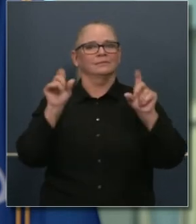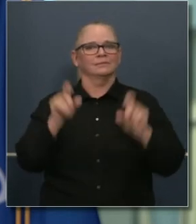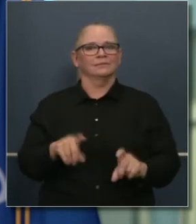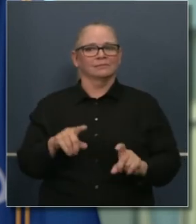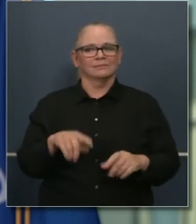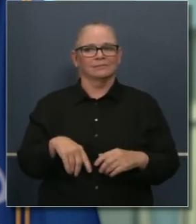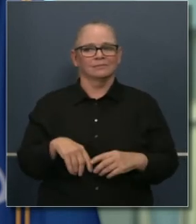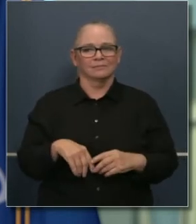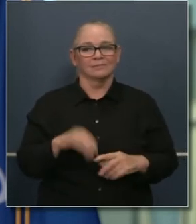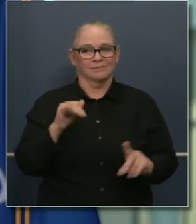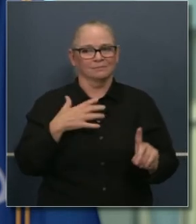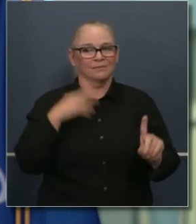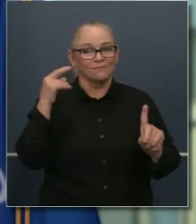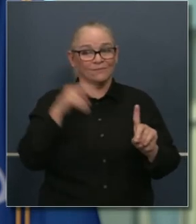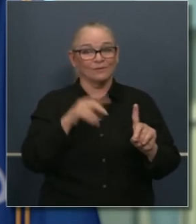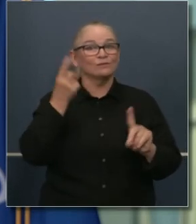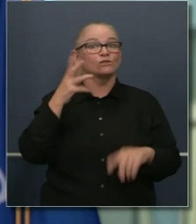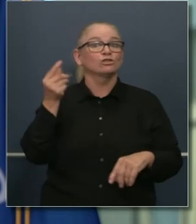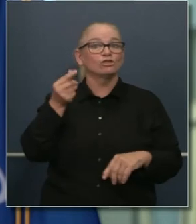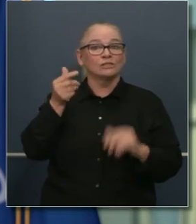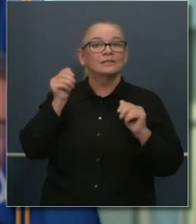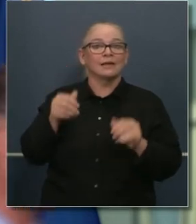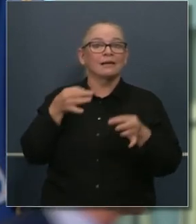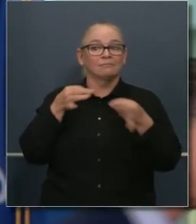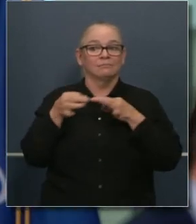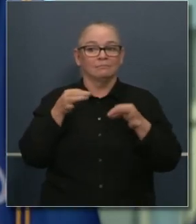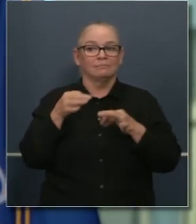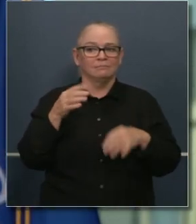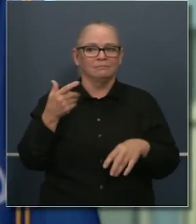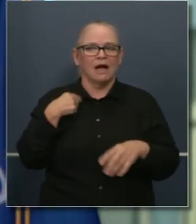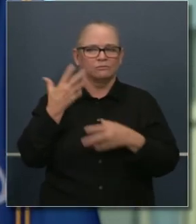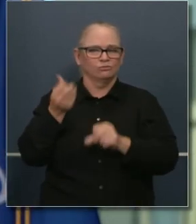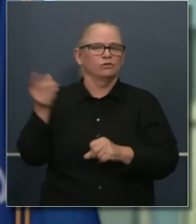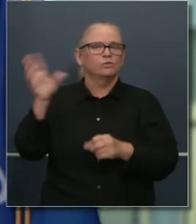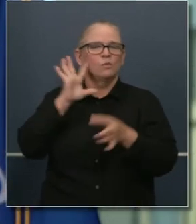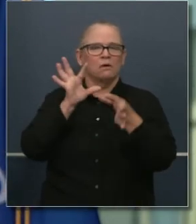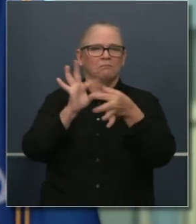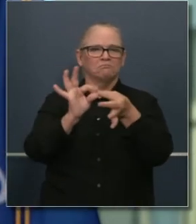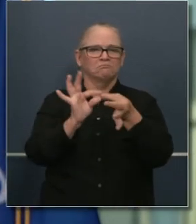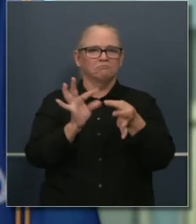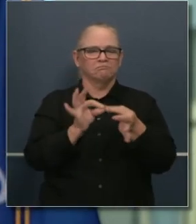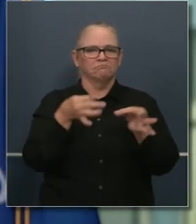importante es que el doctor ya lee es responsable por avanzar esta medición